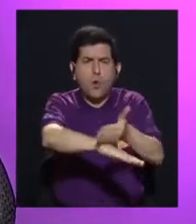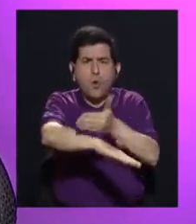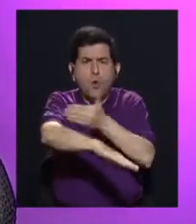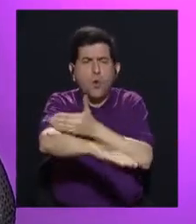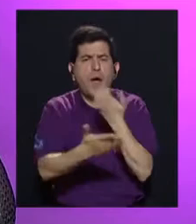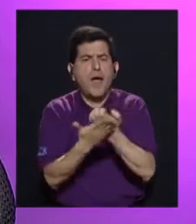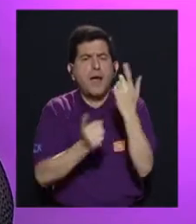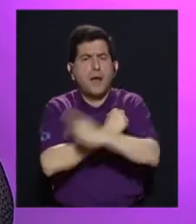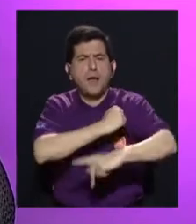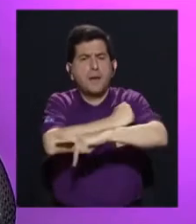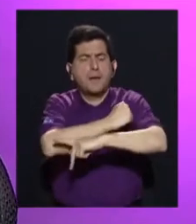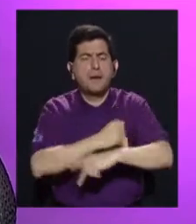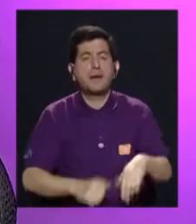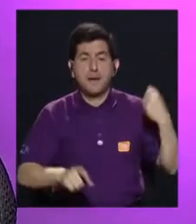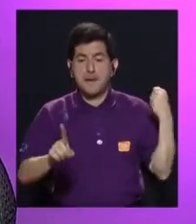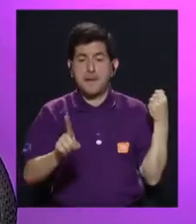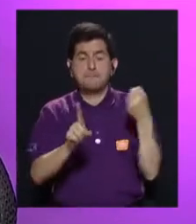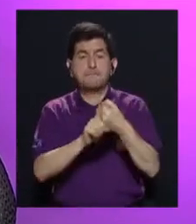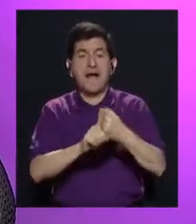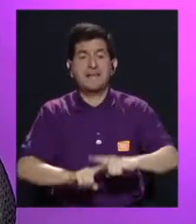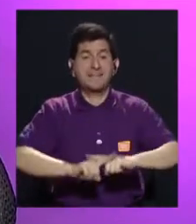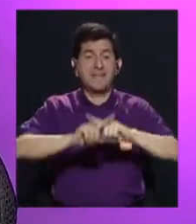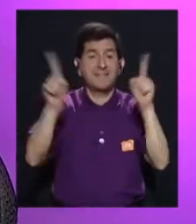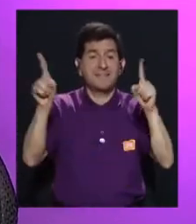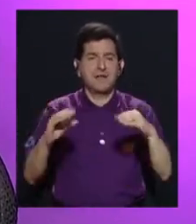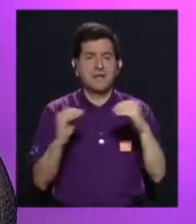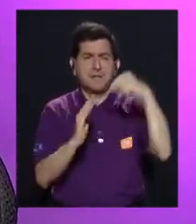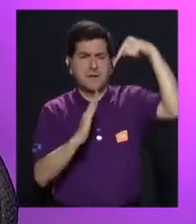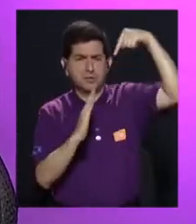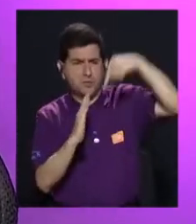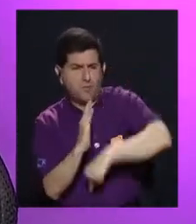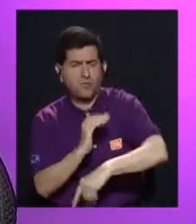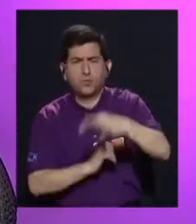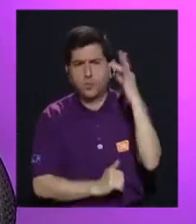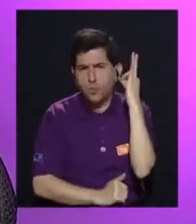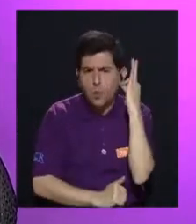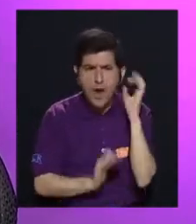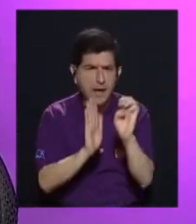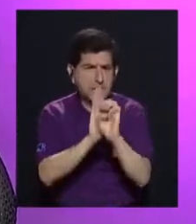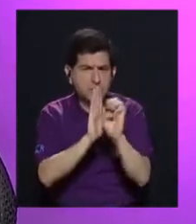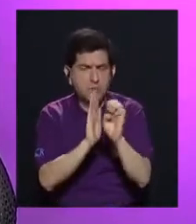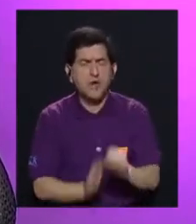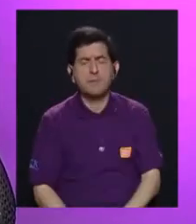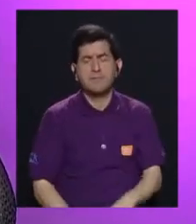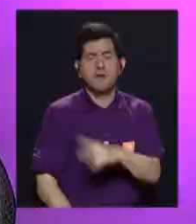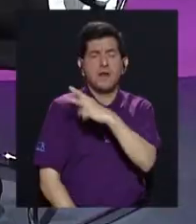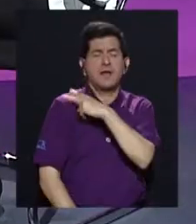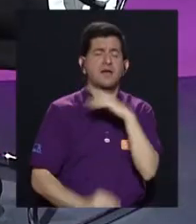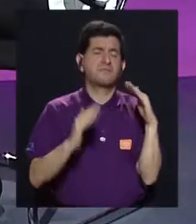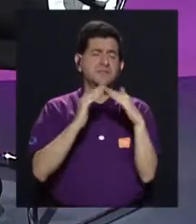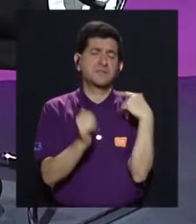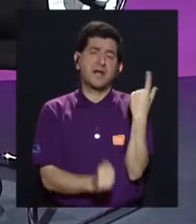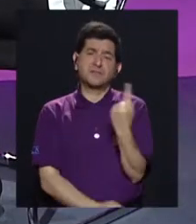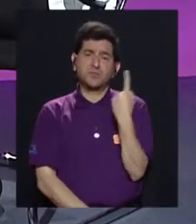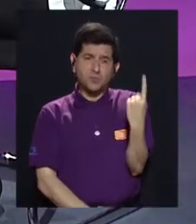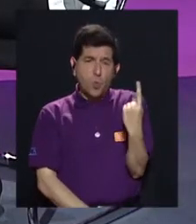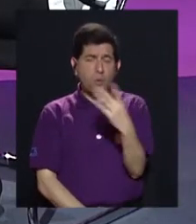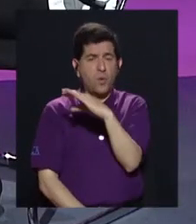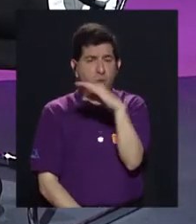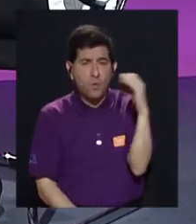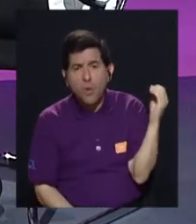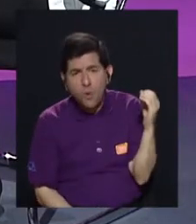económico del país impacta diferencialmente y más agudamente aquellas mujeres por ejemplo que están generando hogares solas